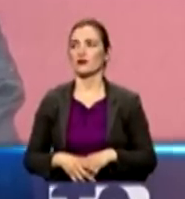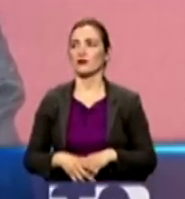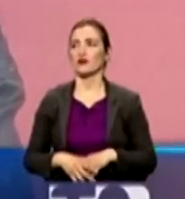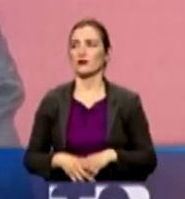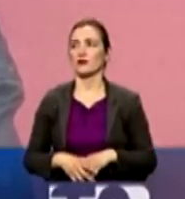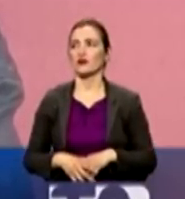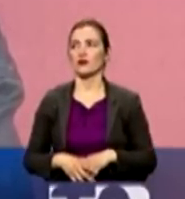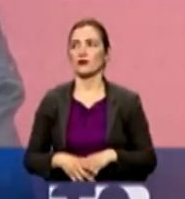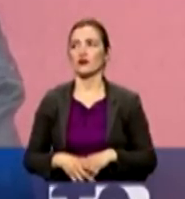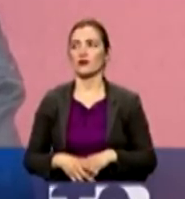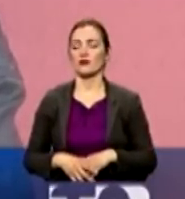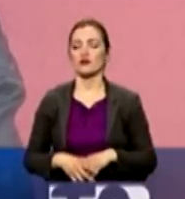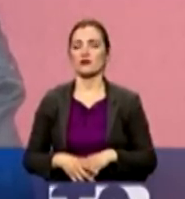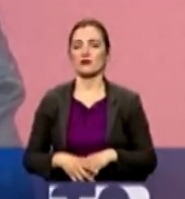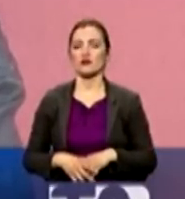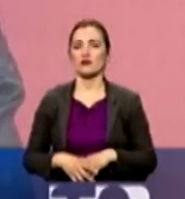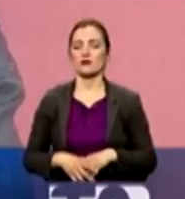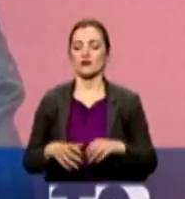y dar